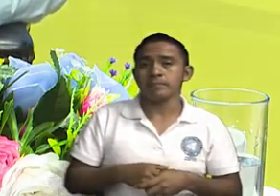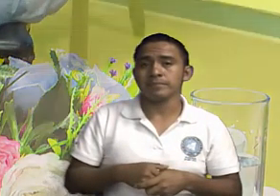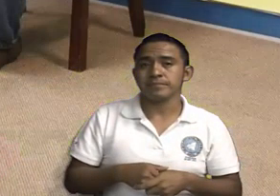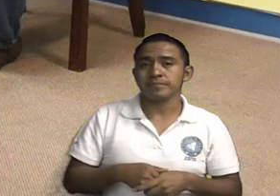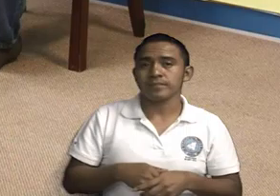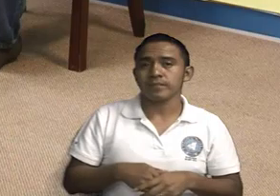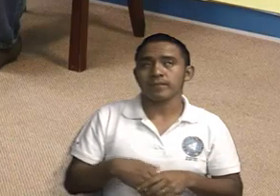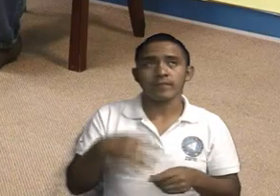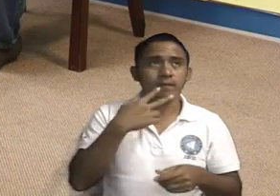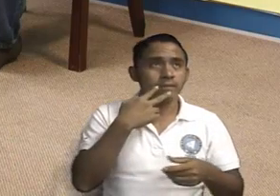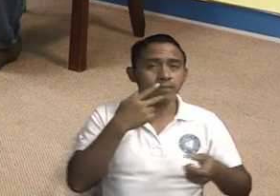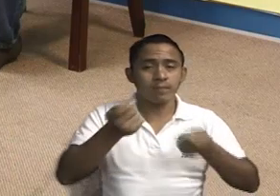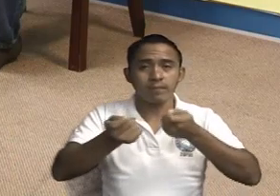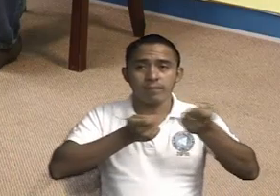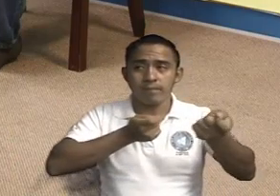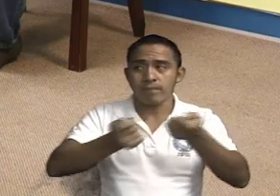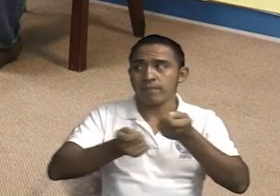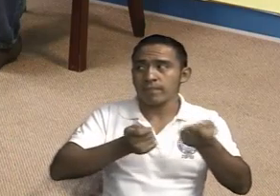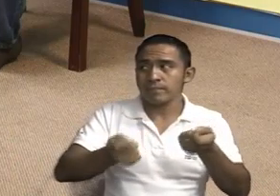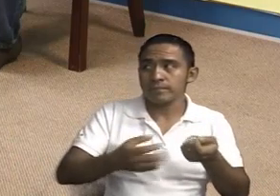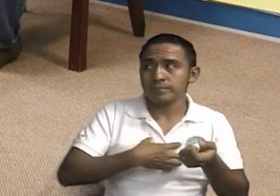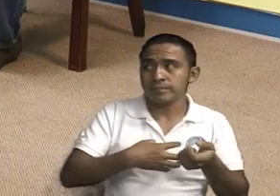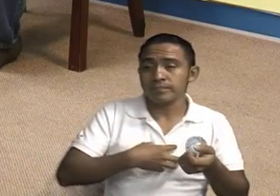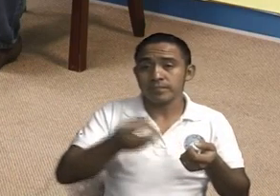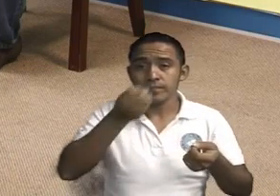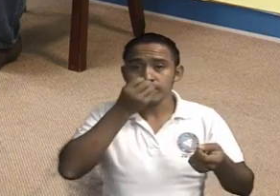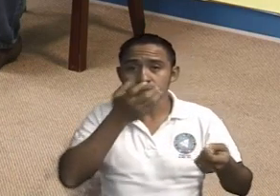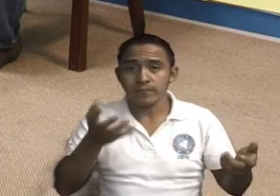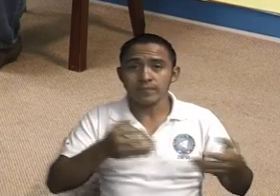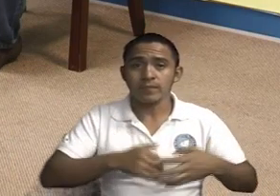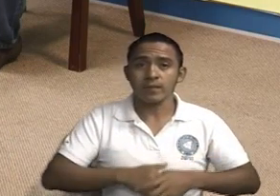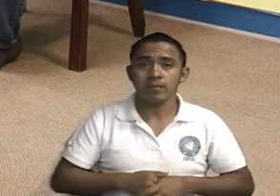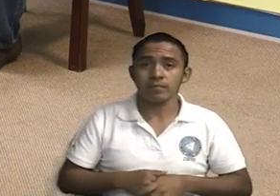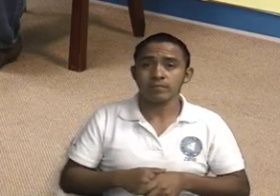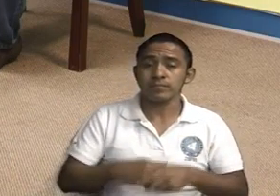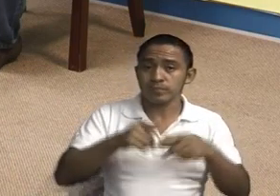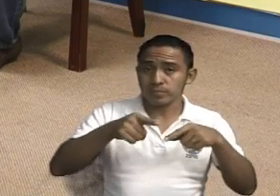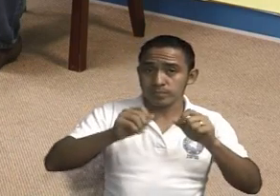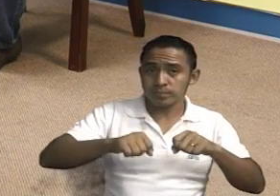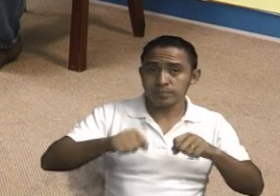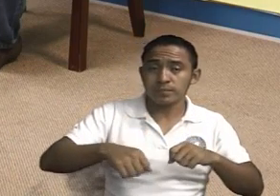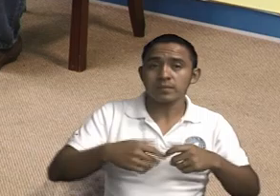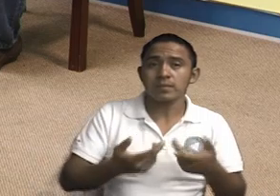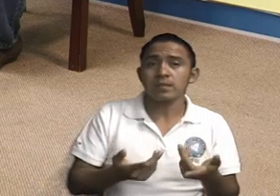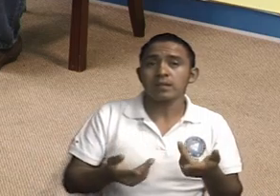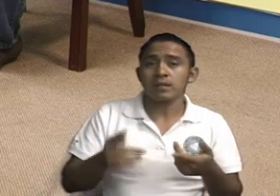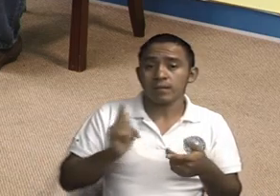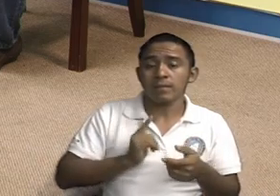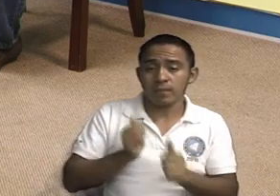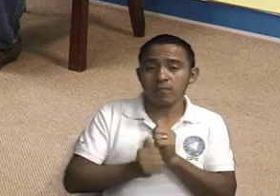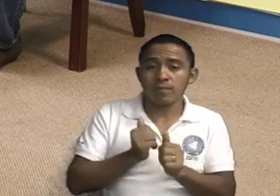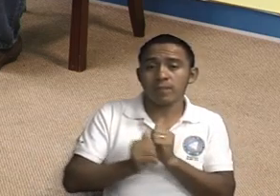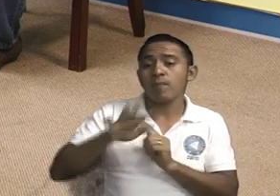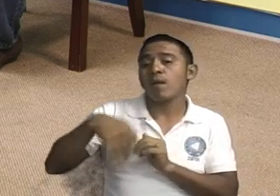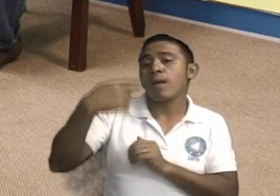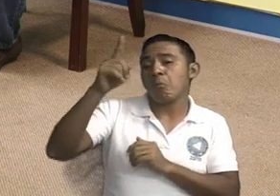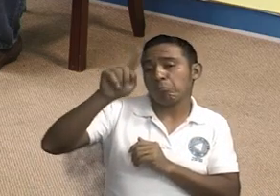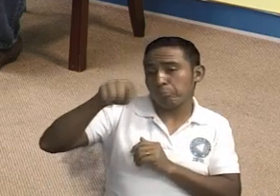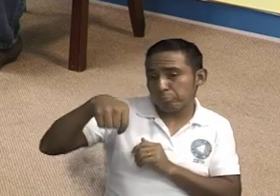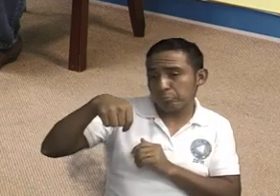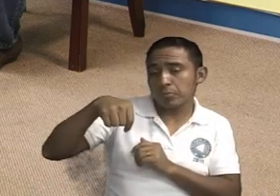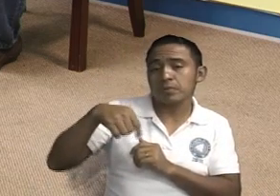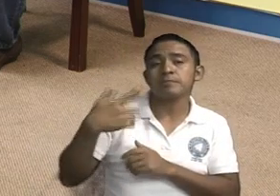tiene control al momento de comer, es un fuerte candidato a padecer de la disfunción eréctil? Así es, todas